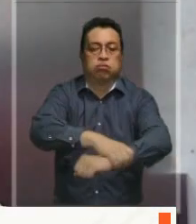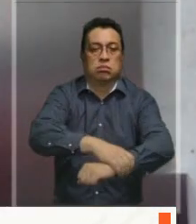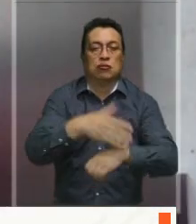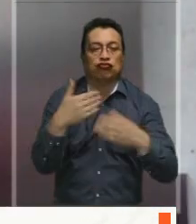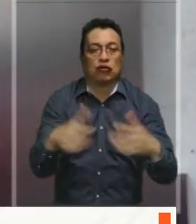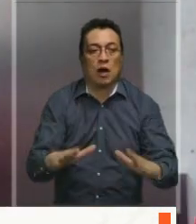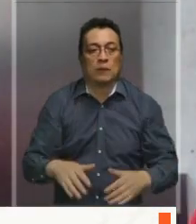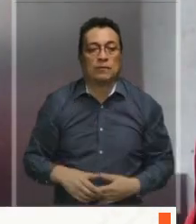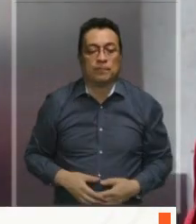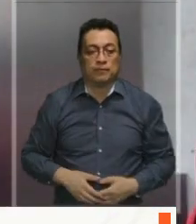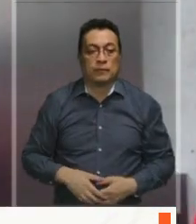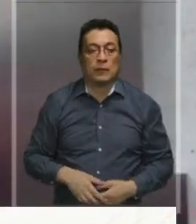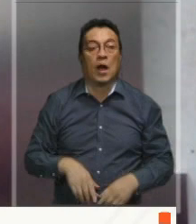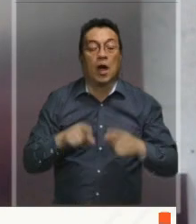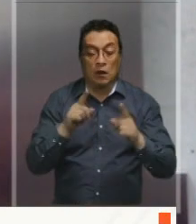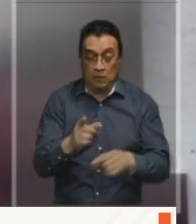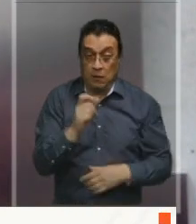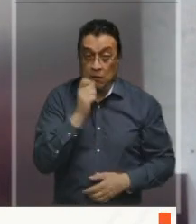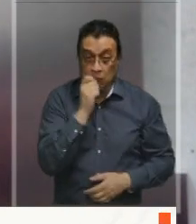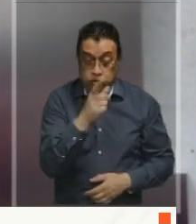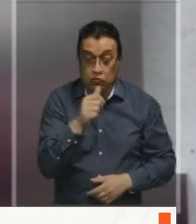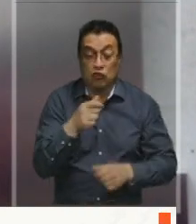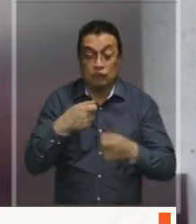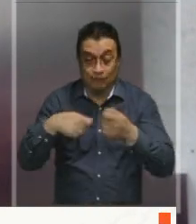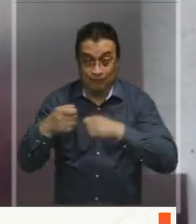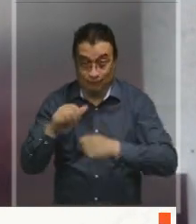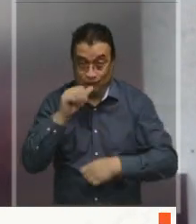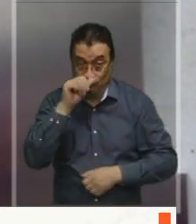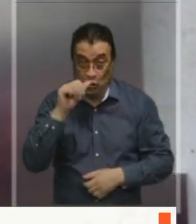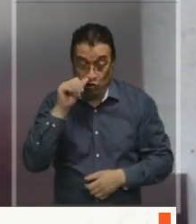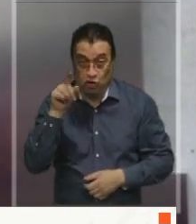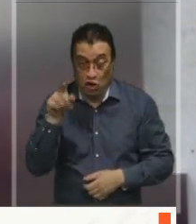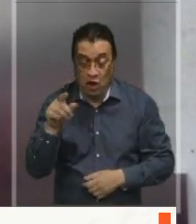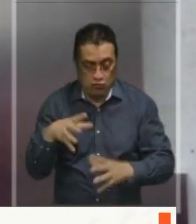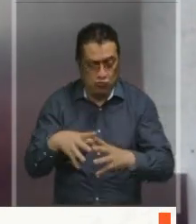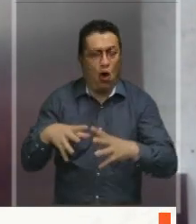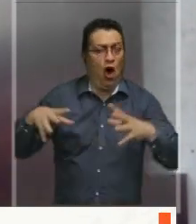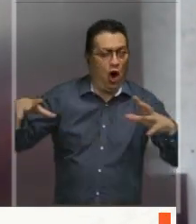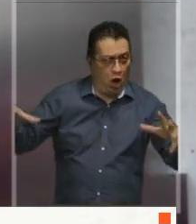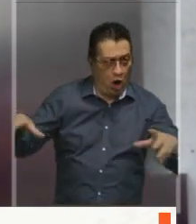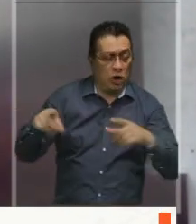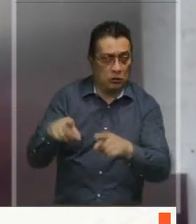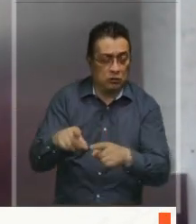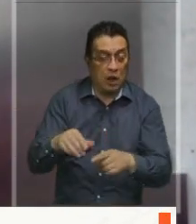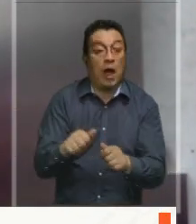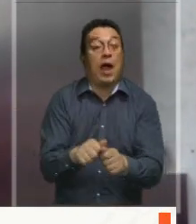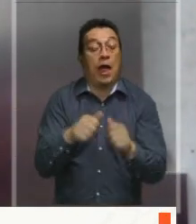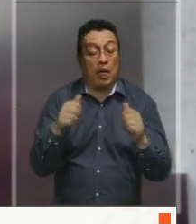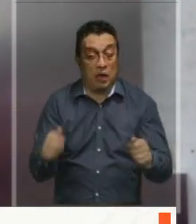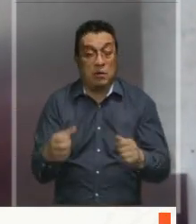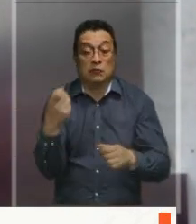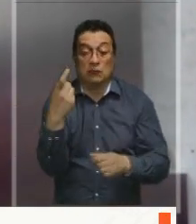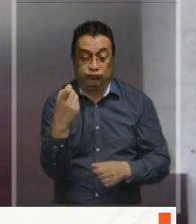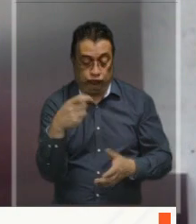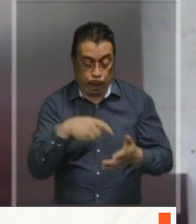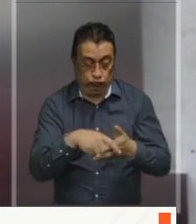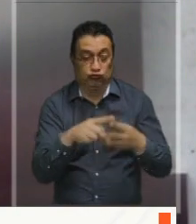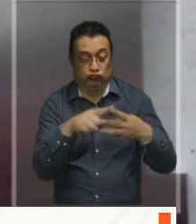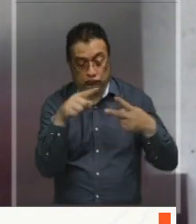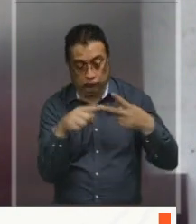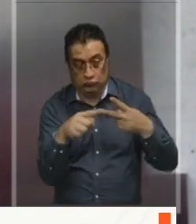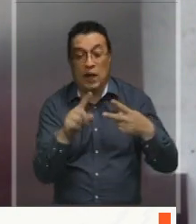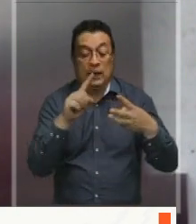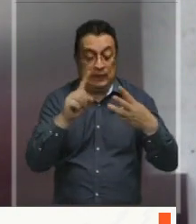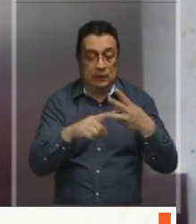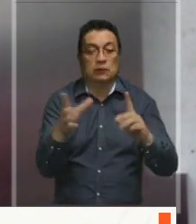delincuente. Se va a formalizar imputados por delito de tráfico de drogas en grandes cantidades, delito de tenencia ilegal de arma de fuego y